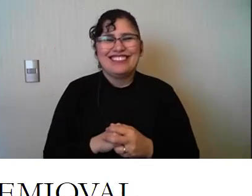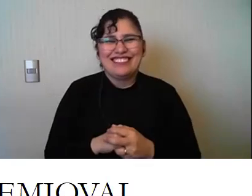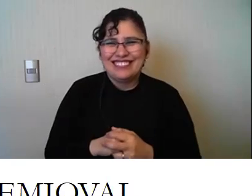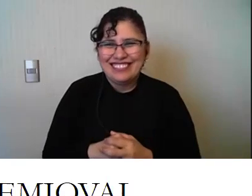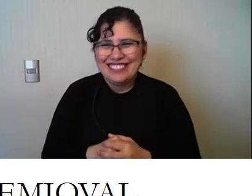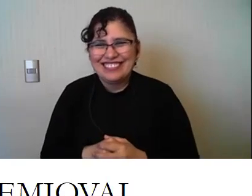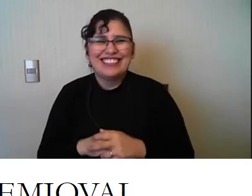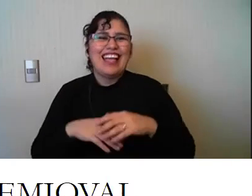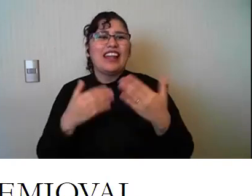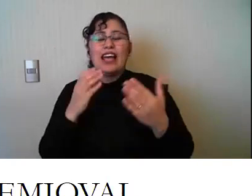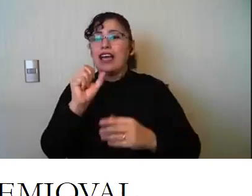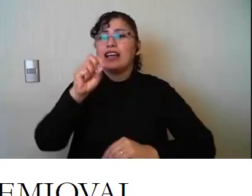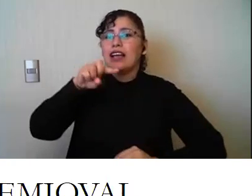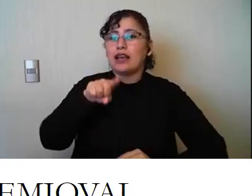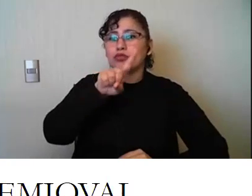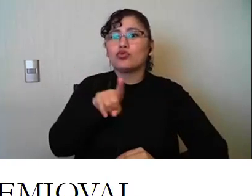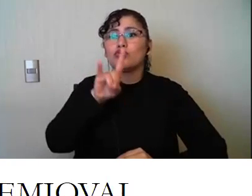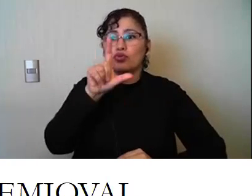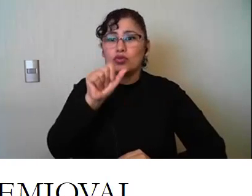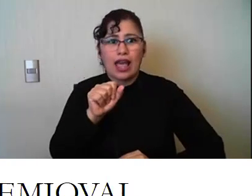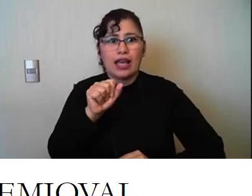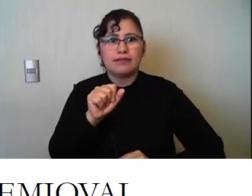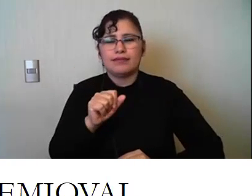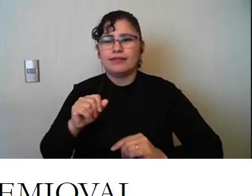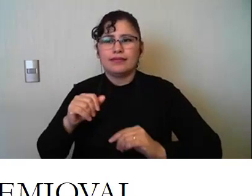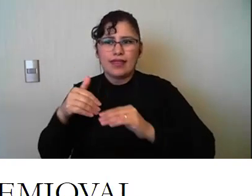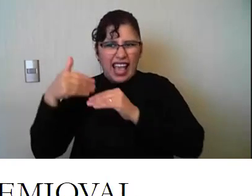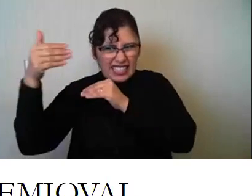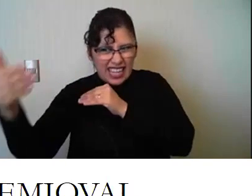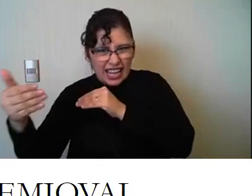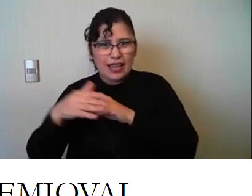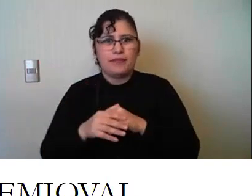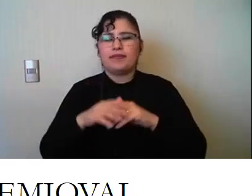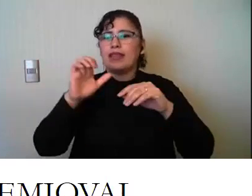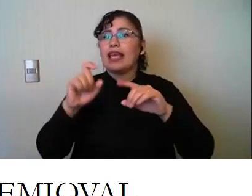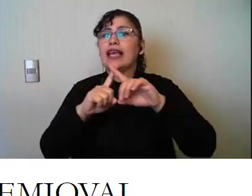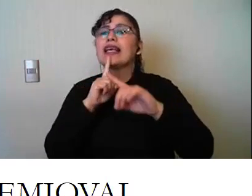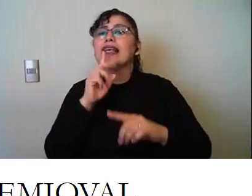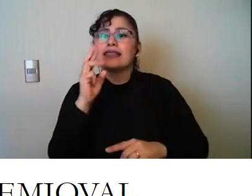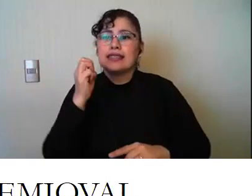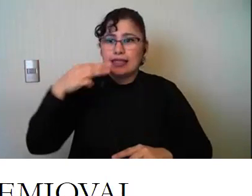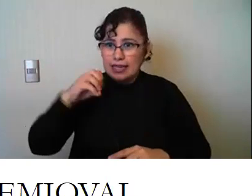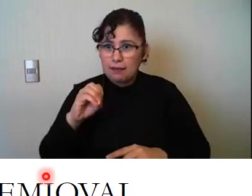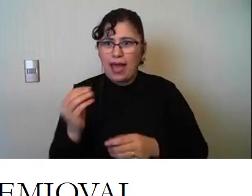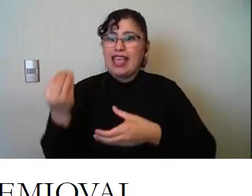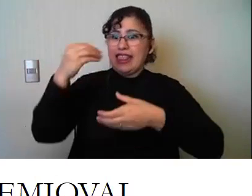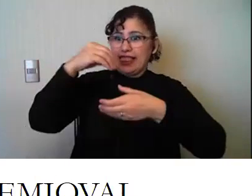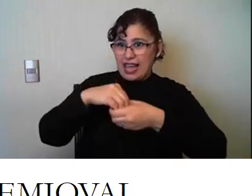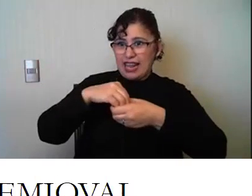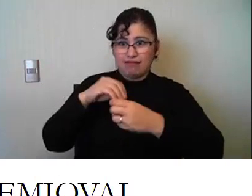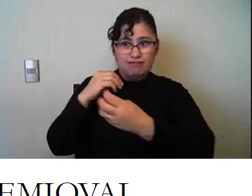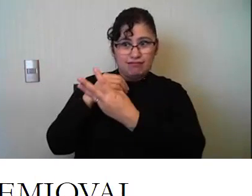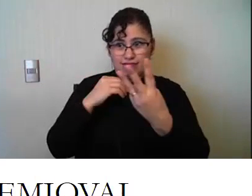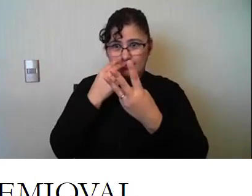Cápsula externa, ya se lo mencioné, extrema, interna, y hay otro concepto que no lo vimos, que es el